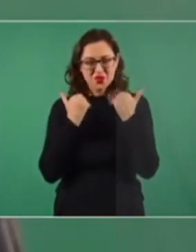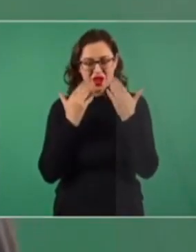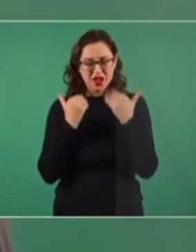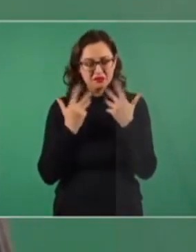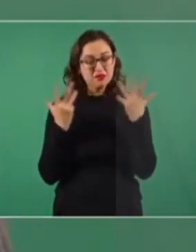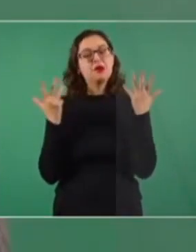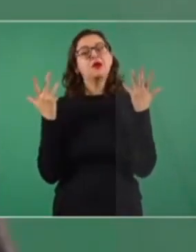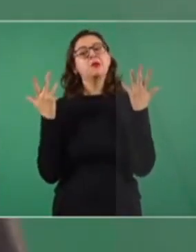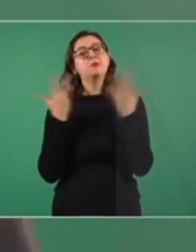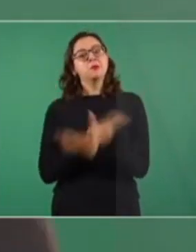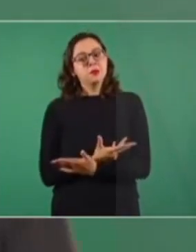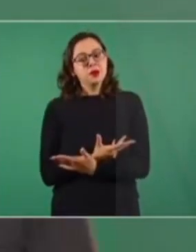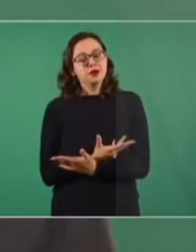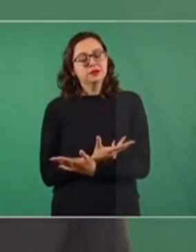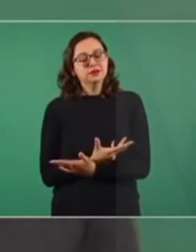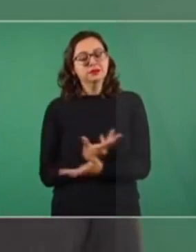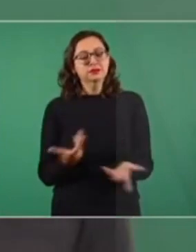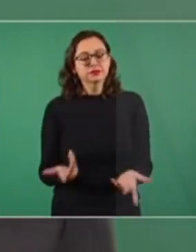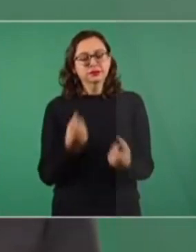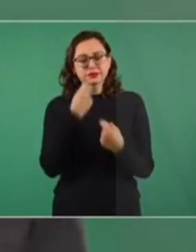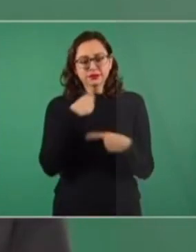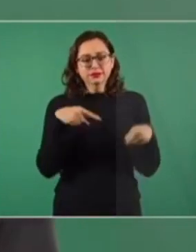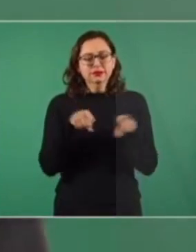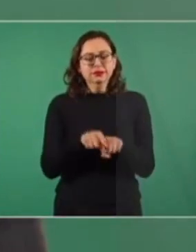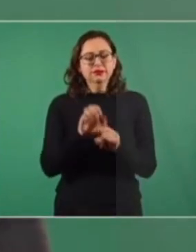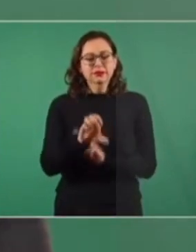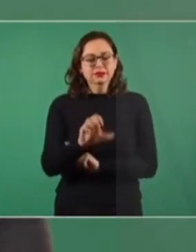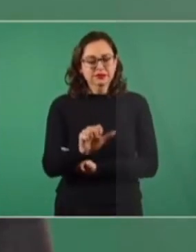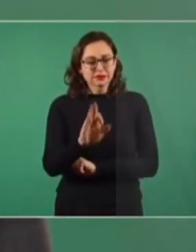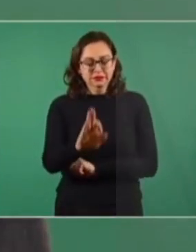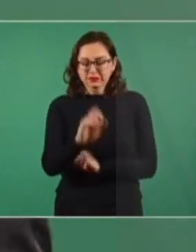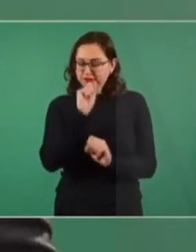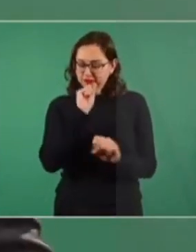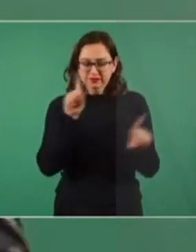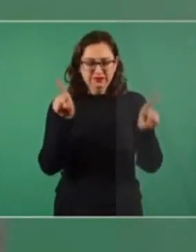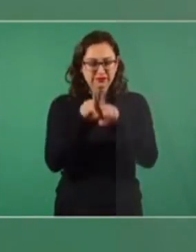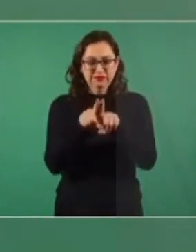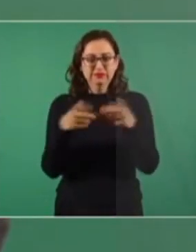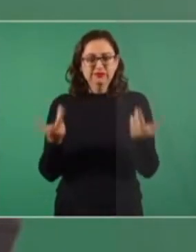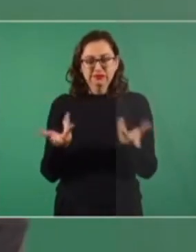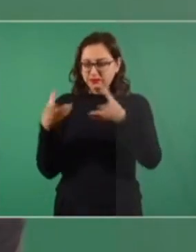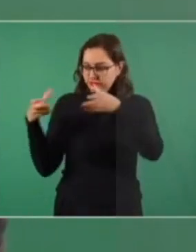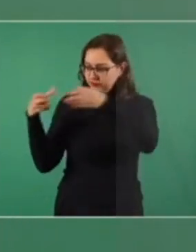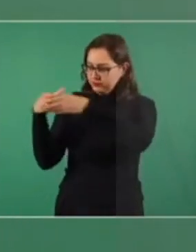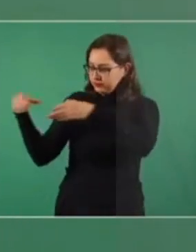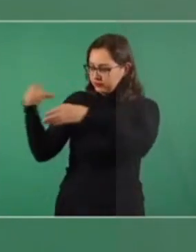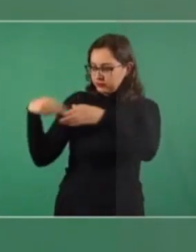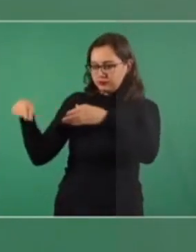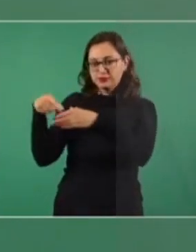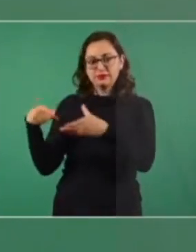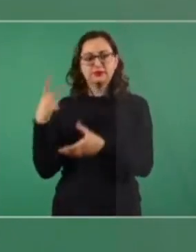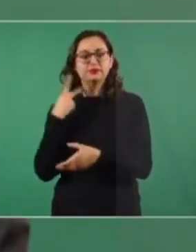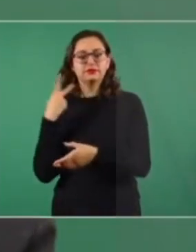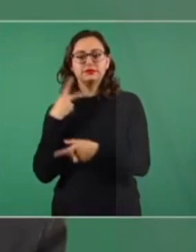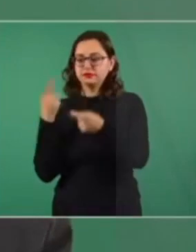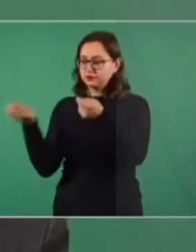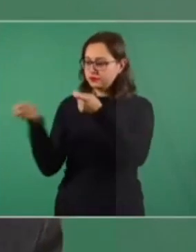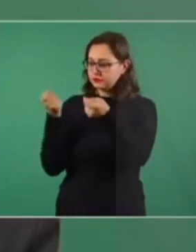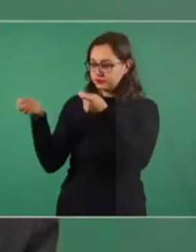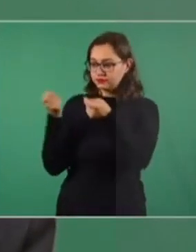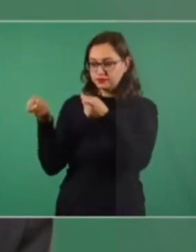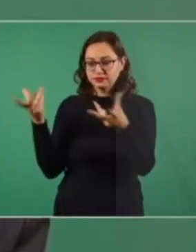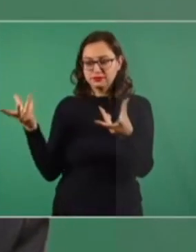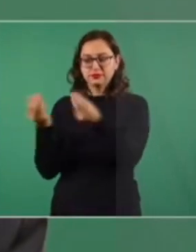creo que ni siquiera el Consejo de la Judicatura. Los partidos crearon esto, este